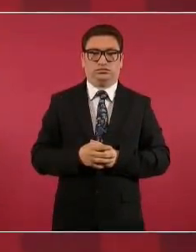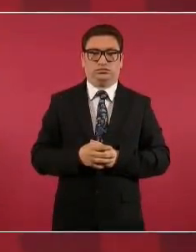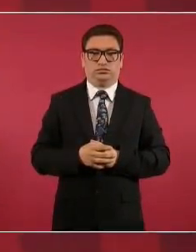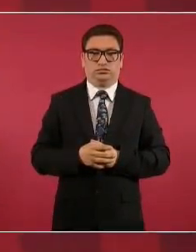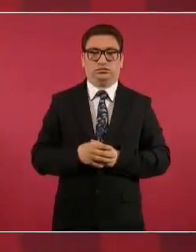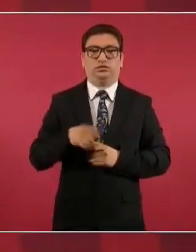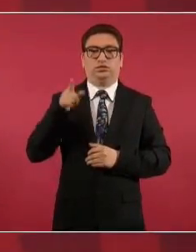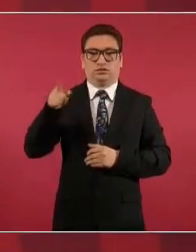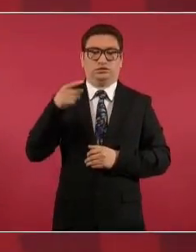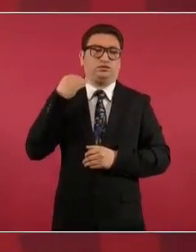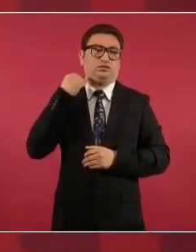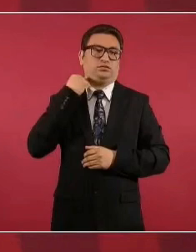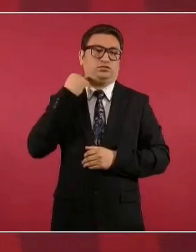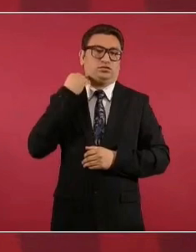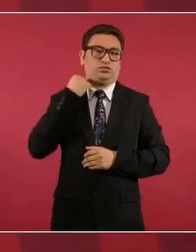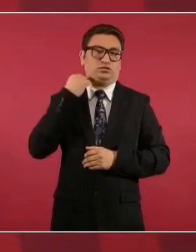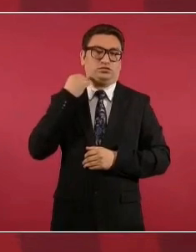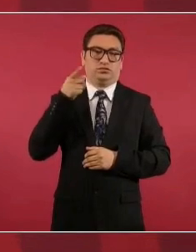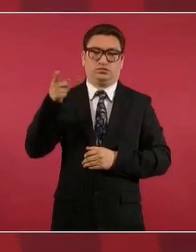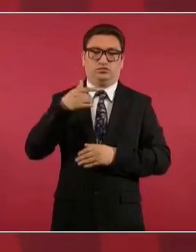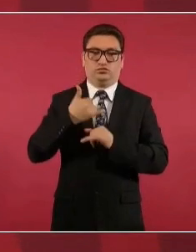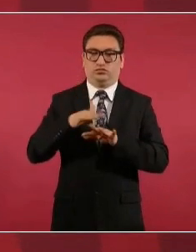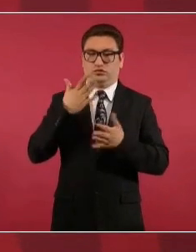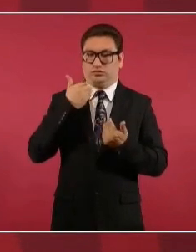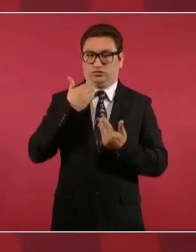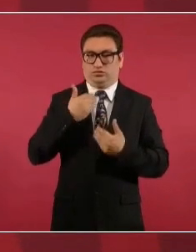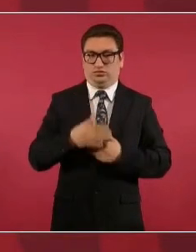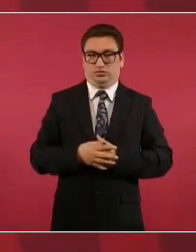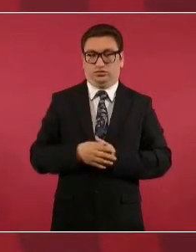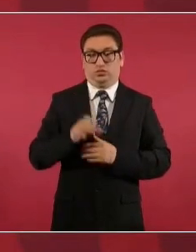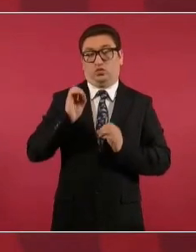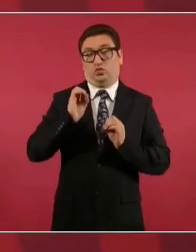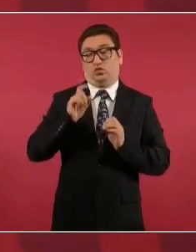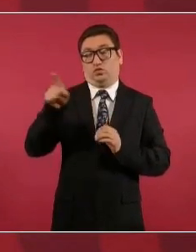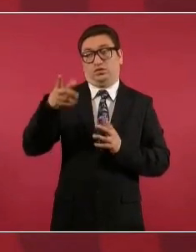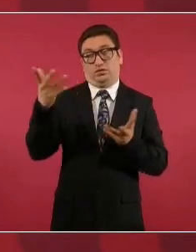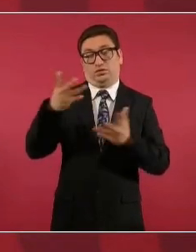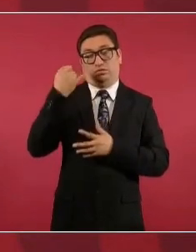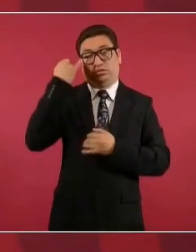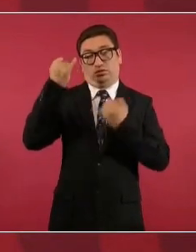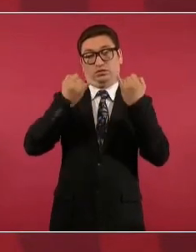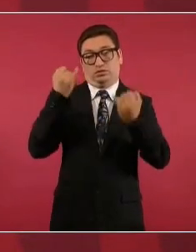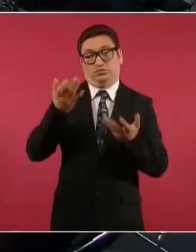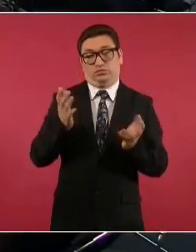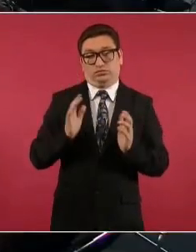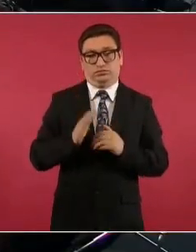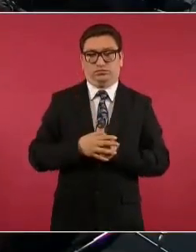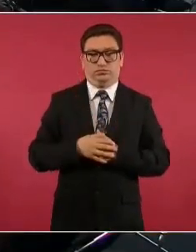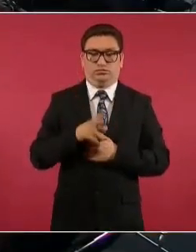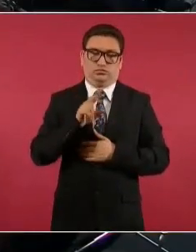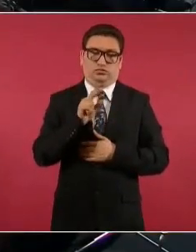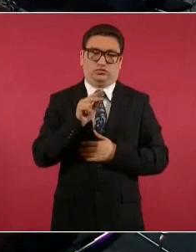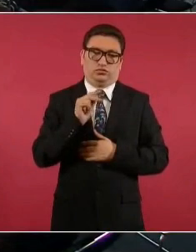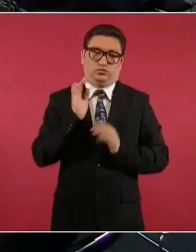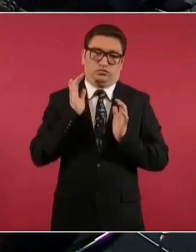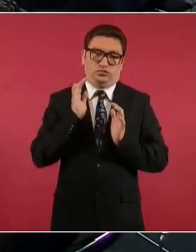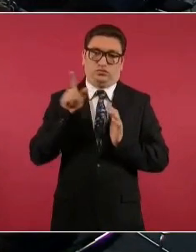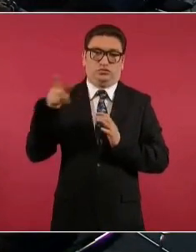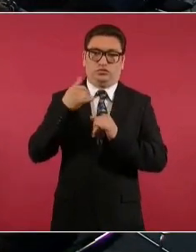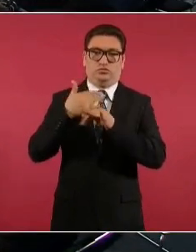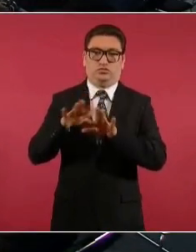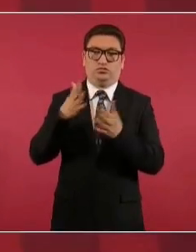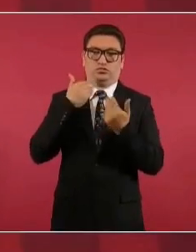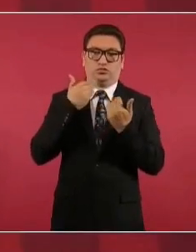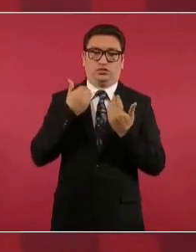Y el abogado no tiene la información. O está actuando de mala fe. No, sabe usted que por eso no tiene la